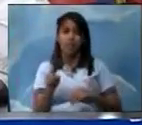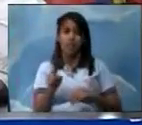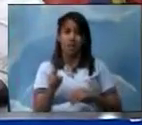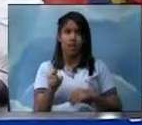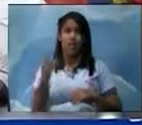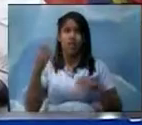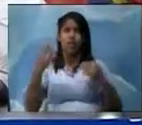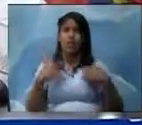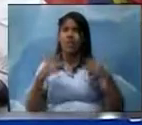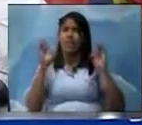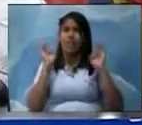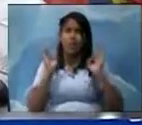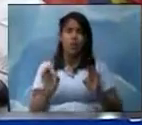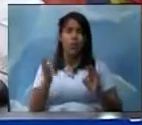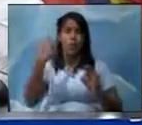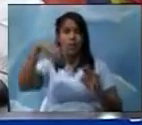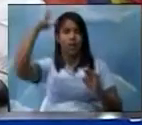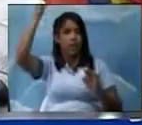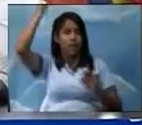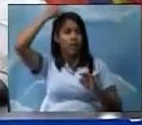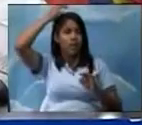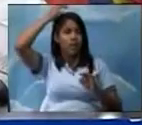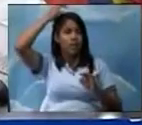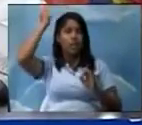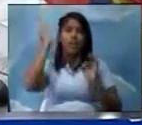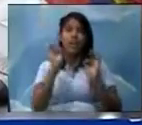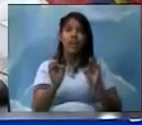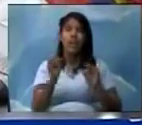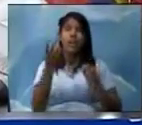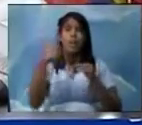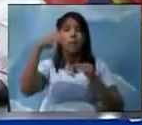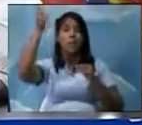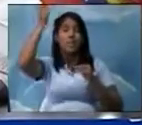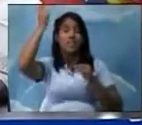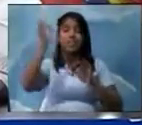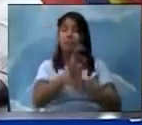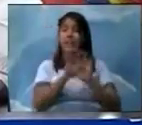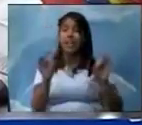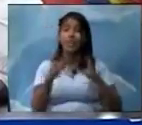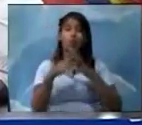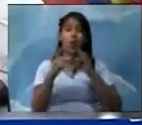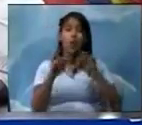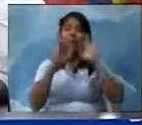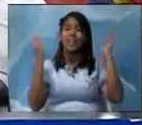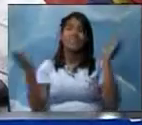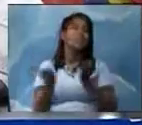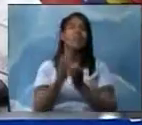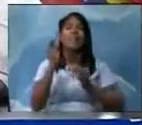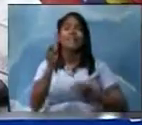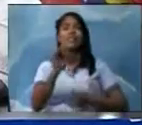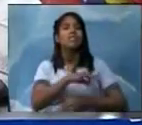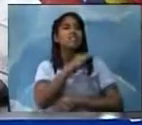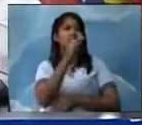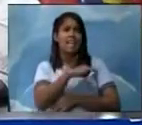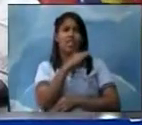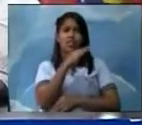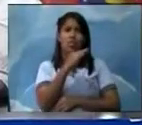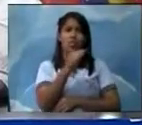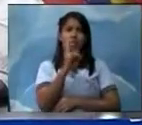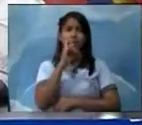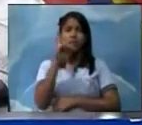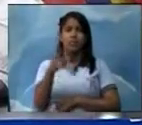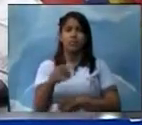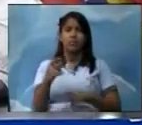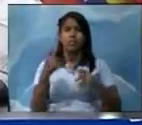esto ningún rey mi príncipe mi señor